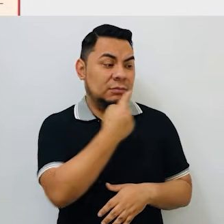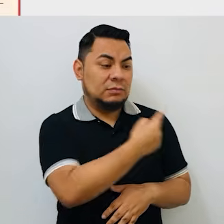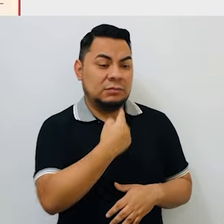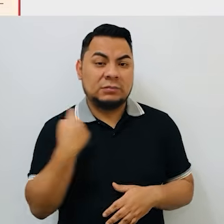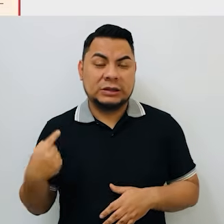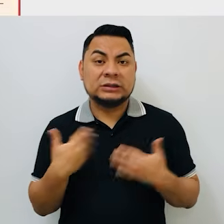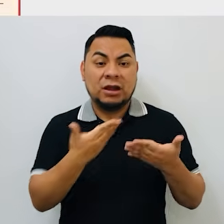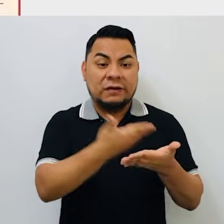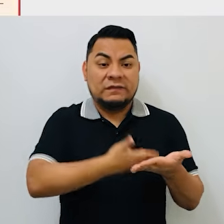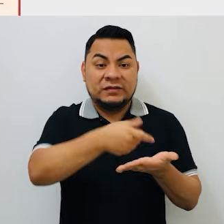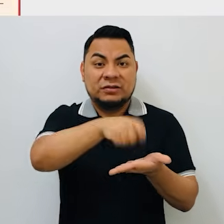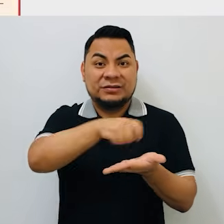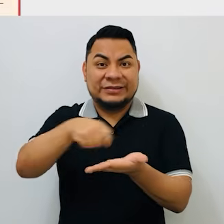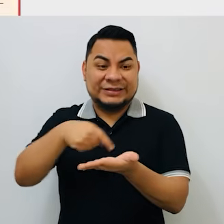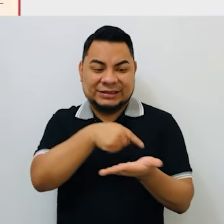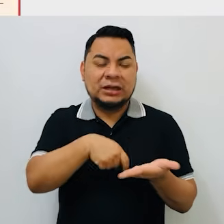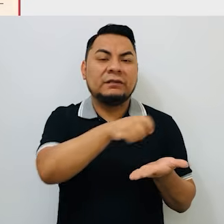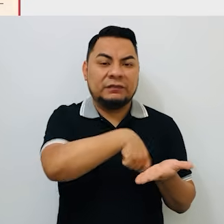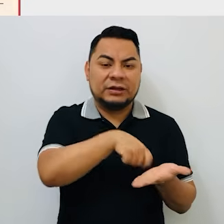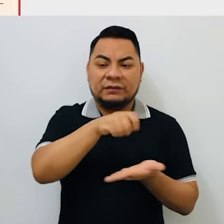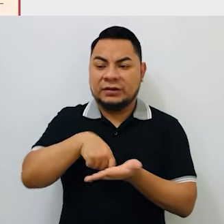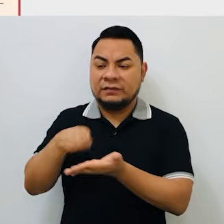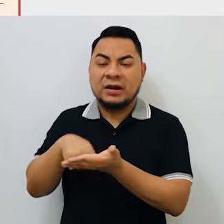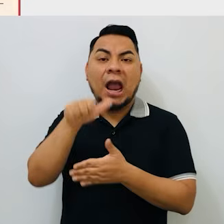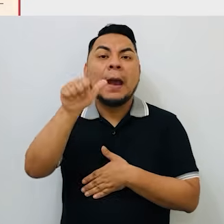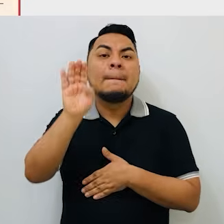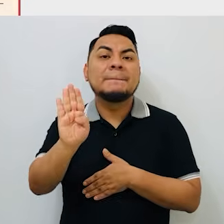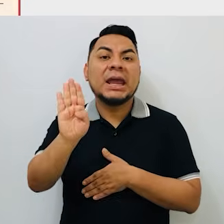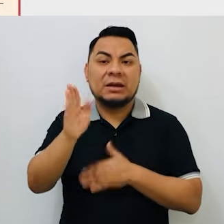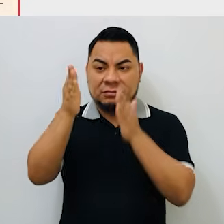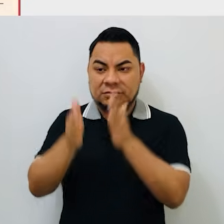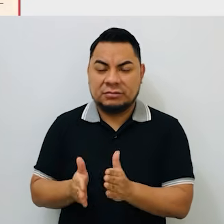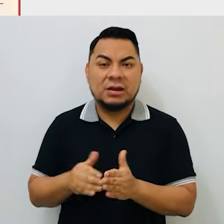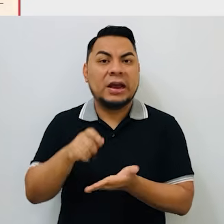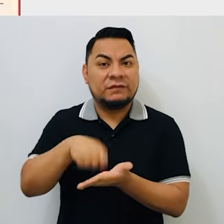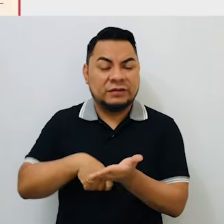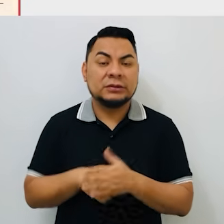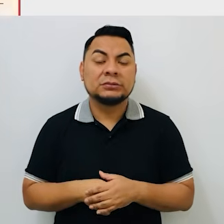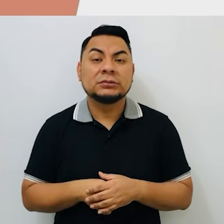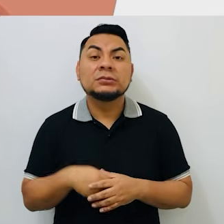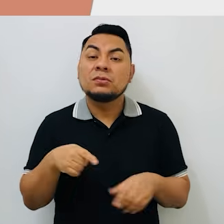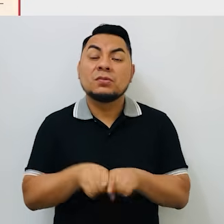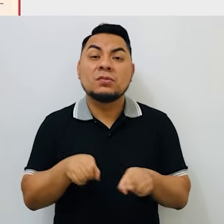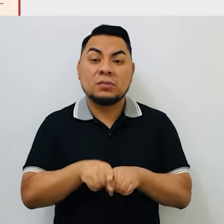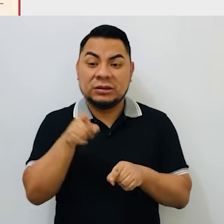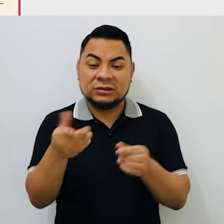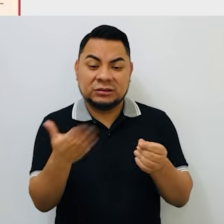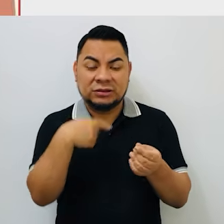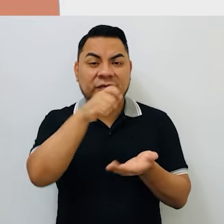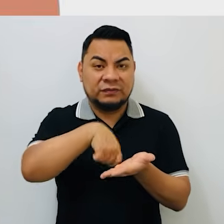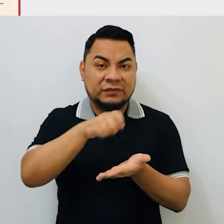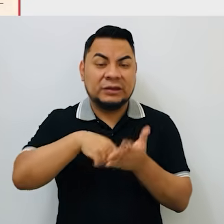mesa llenan y firman las actas electorales en la sección B, Acta de sufragio. Deben llenar las mismas